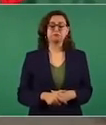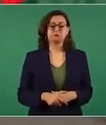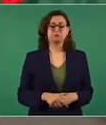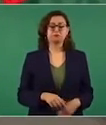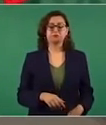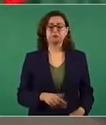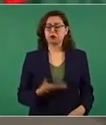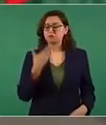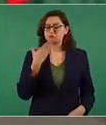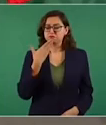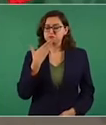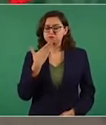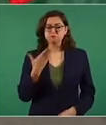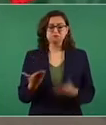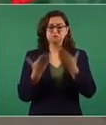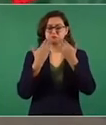no hay problema.